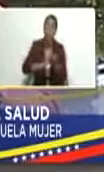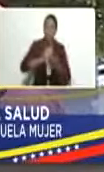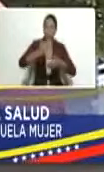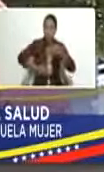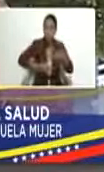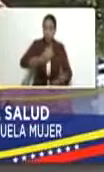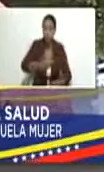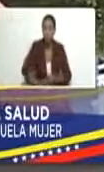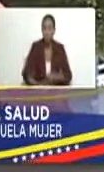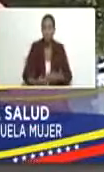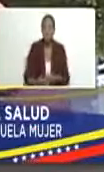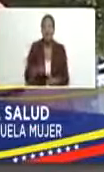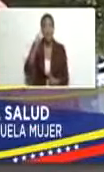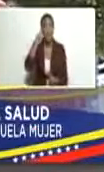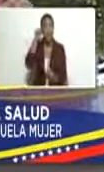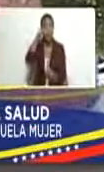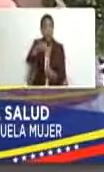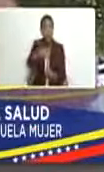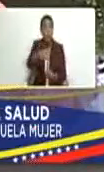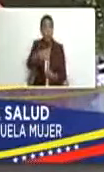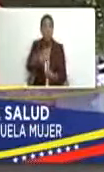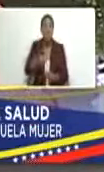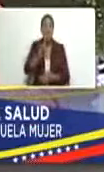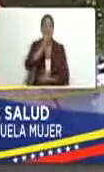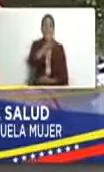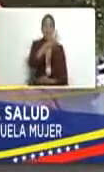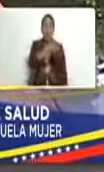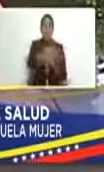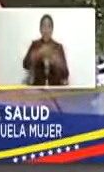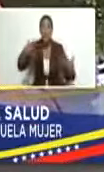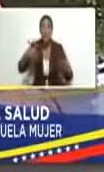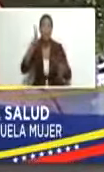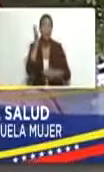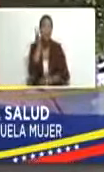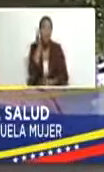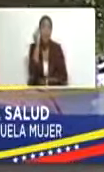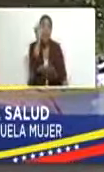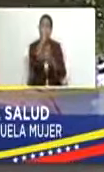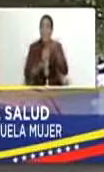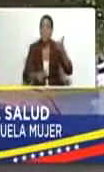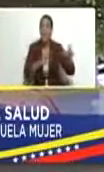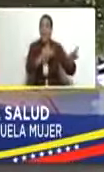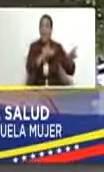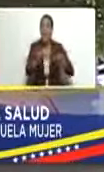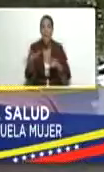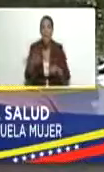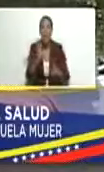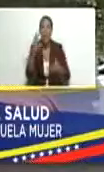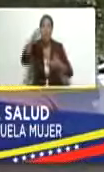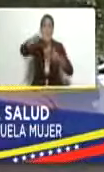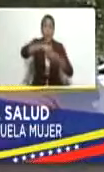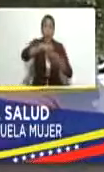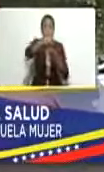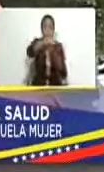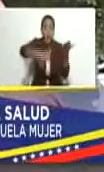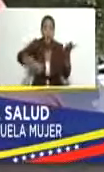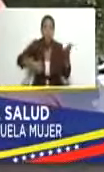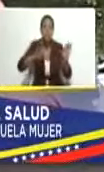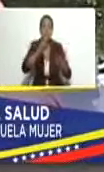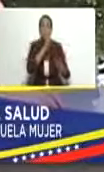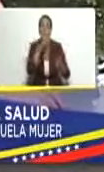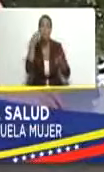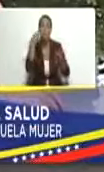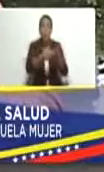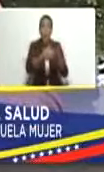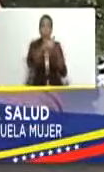generación para la mujer. Y ya van más de 5 millones de mujeres inscritas, incorporadas,